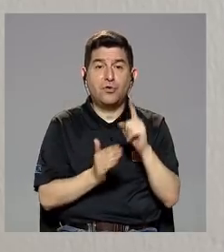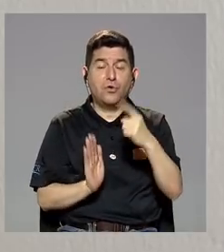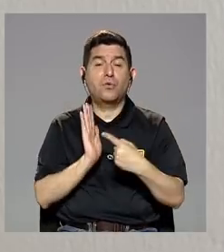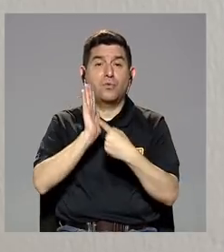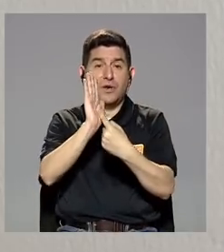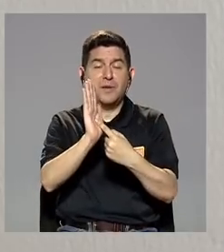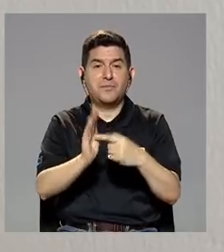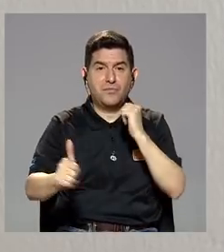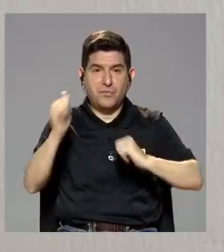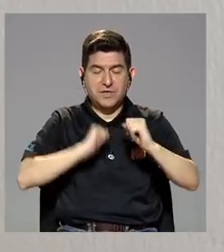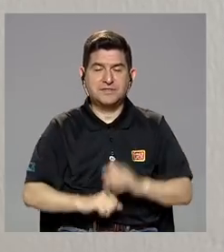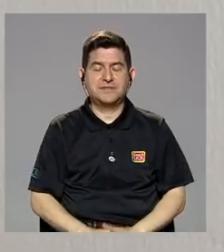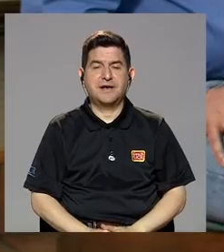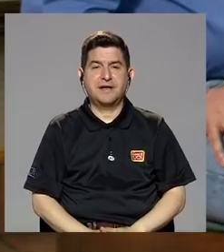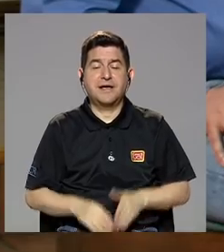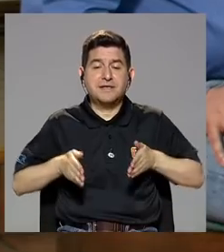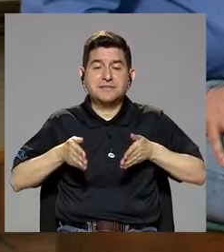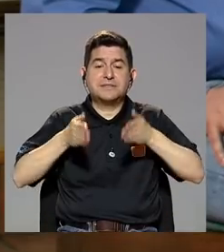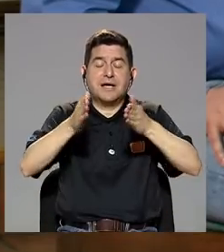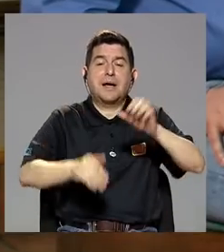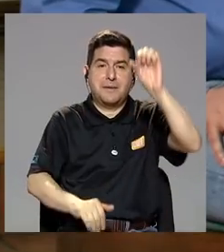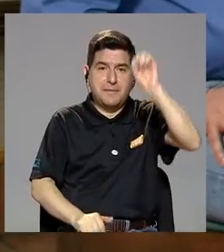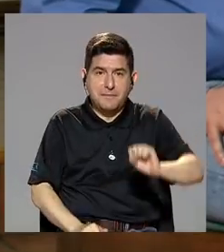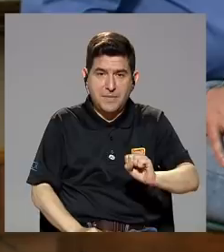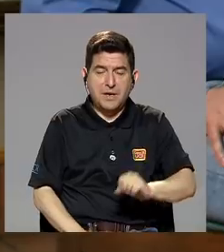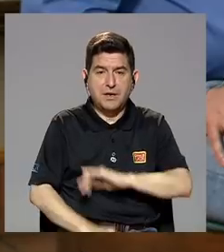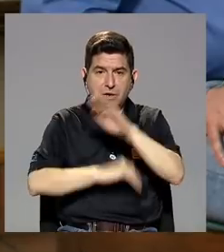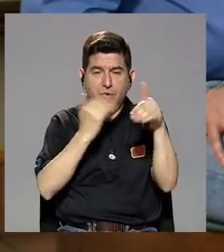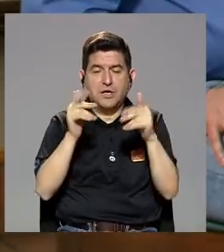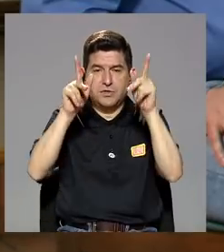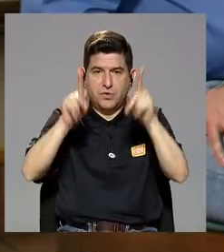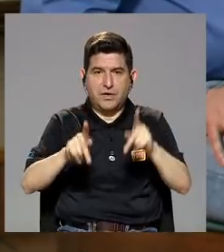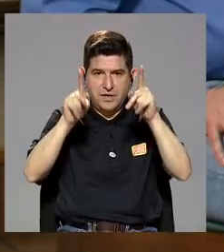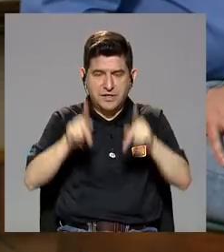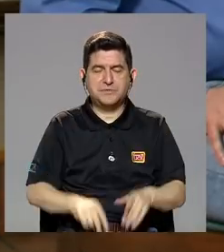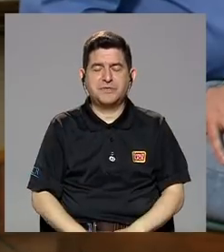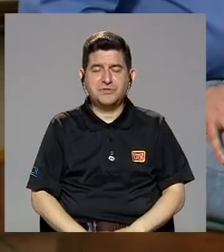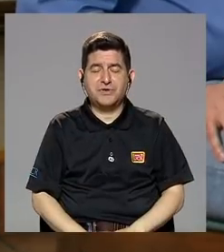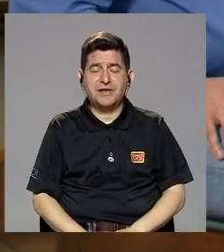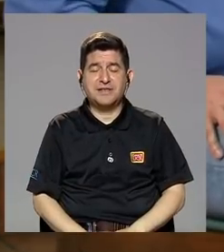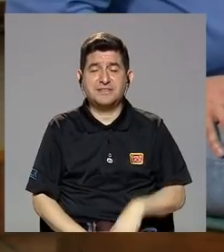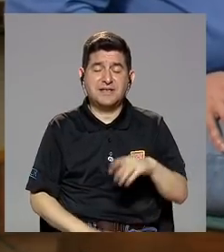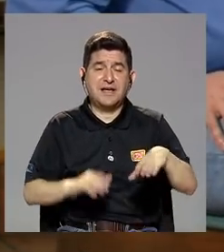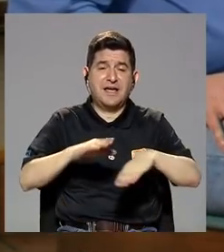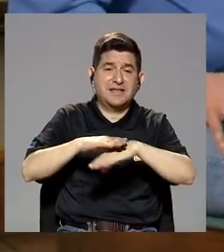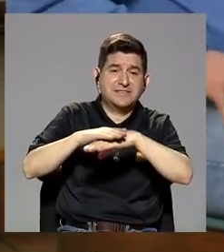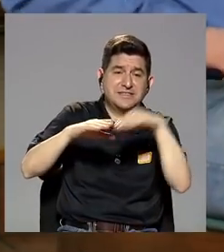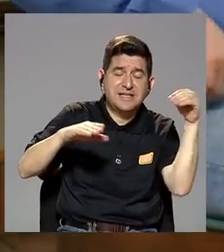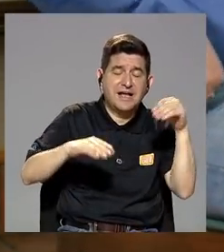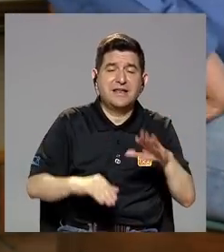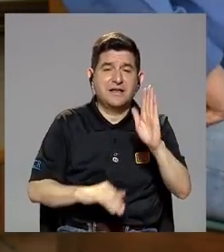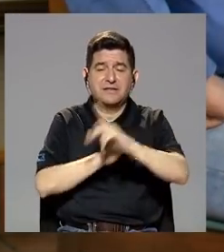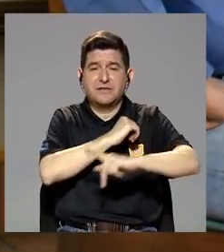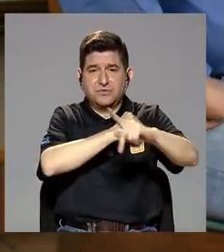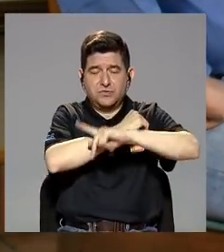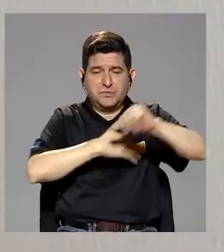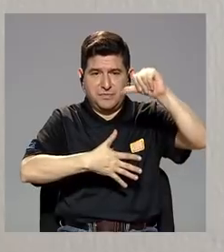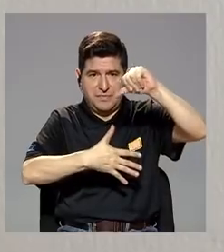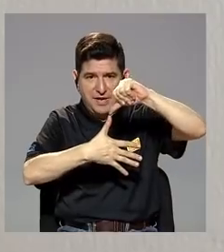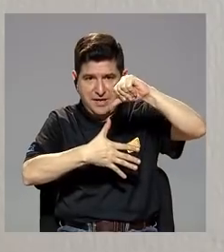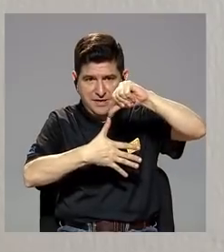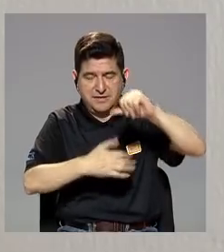un espectáculo que llama rumbo al sur dedicado a todos los exilios latinoamericanos que habían en canadá que eran miles